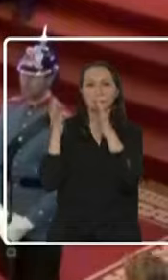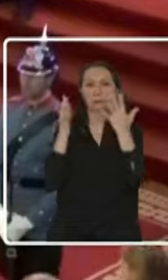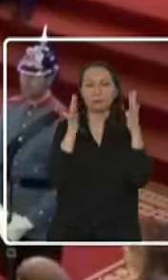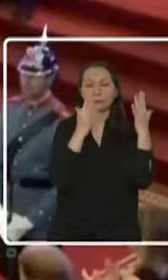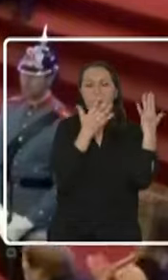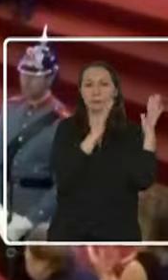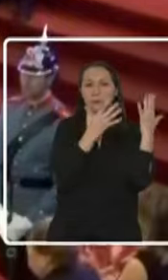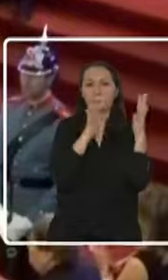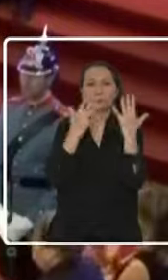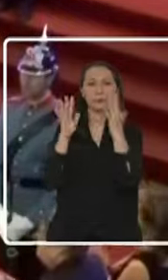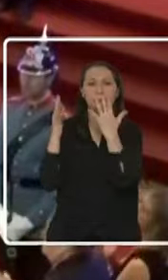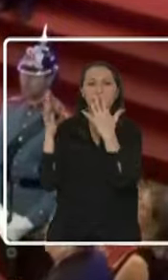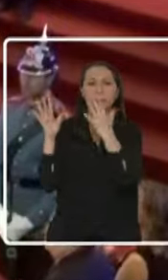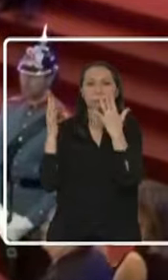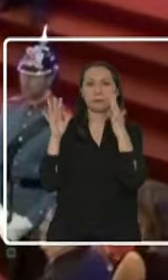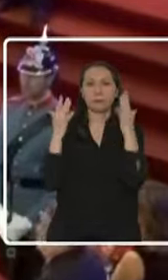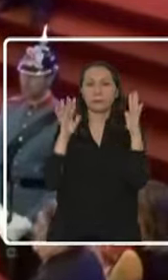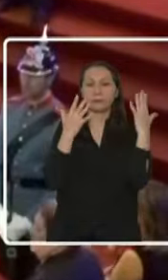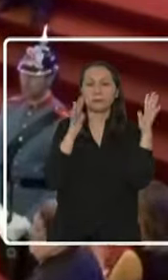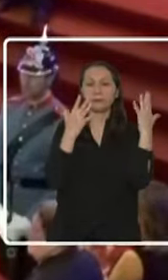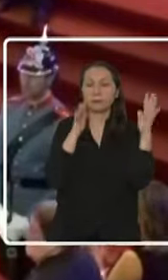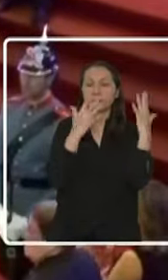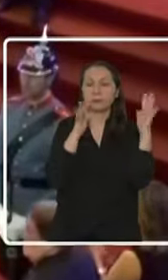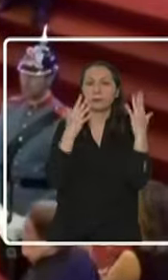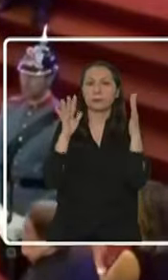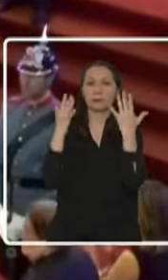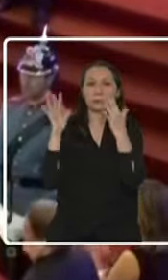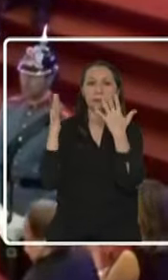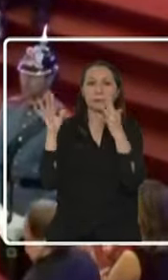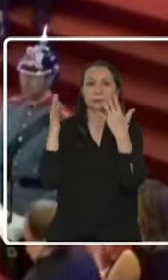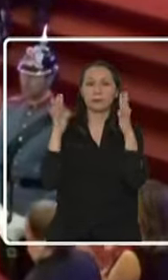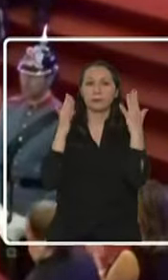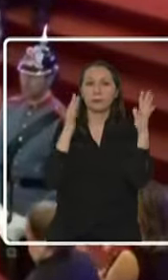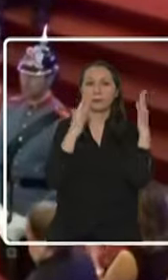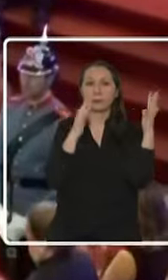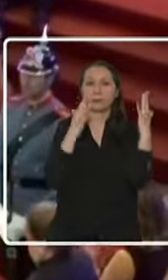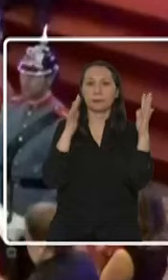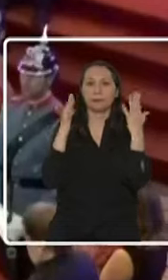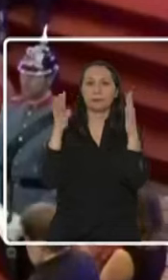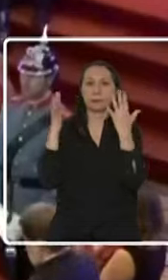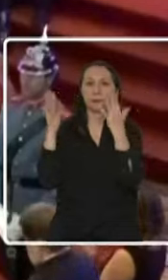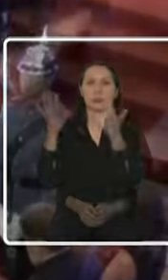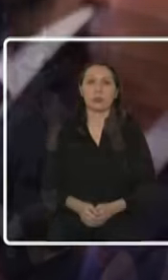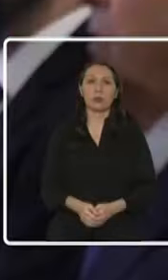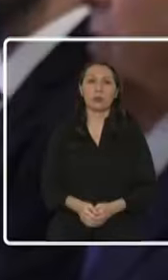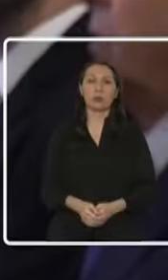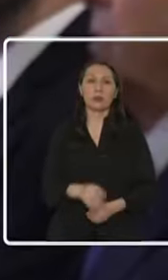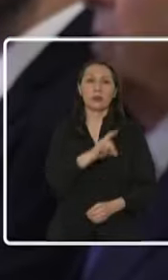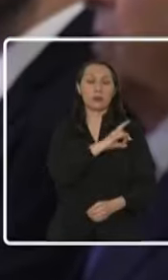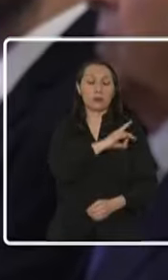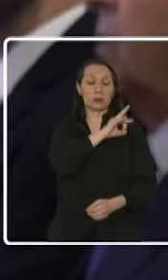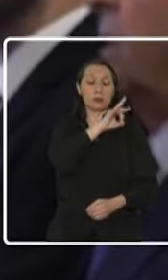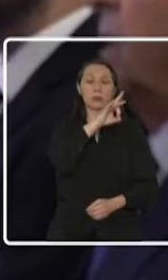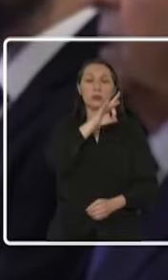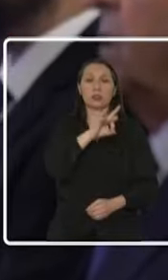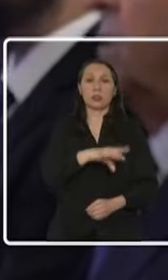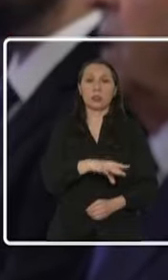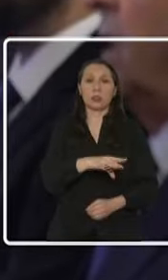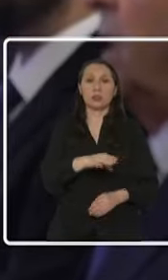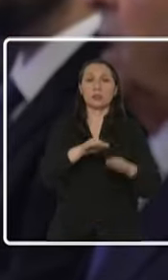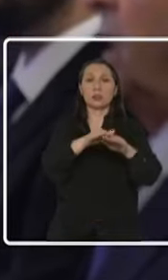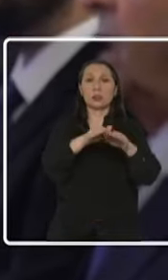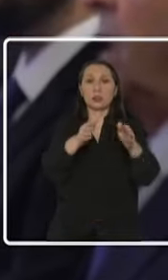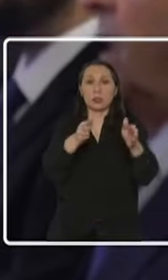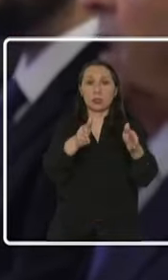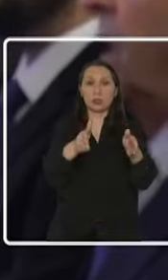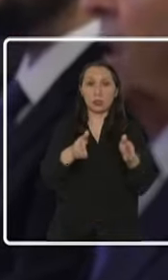los expresidentes en esta oportunidad es interesante lo que planteas Macarena porque